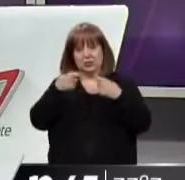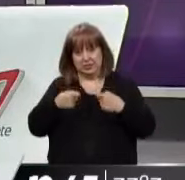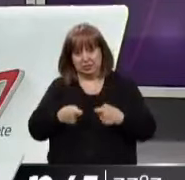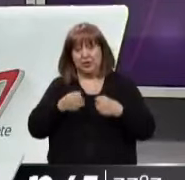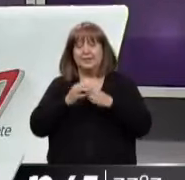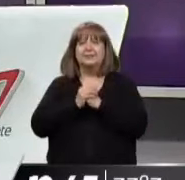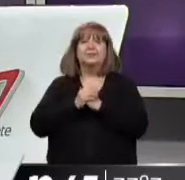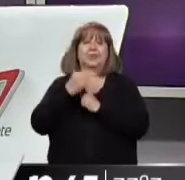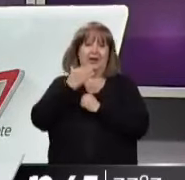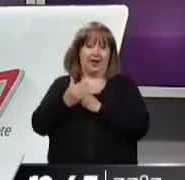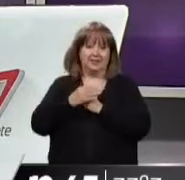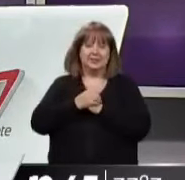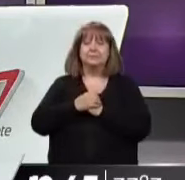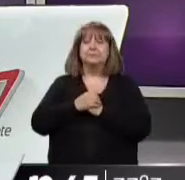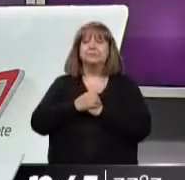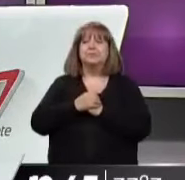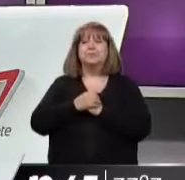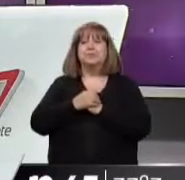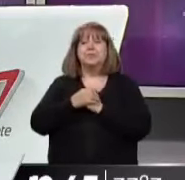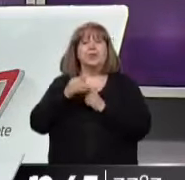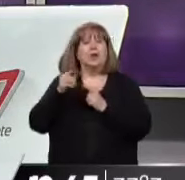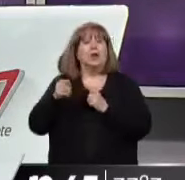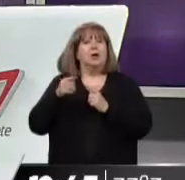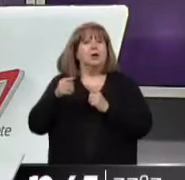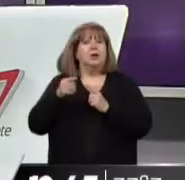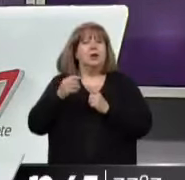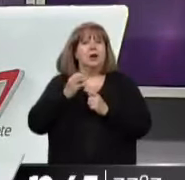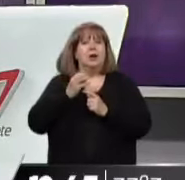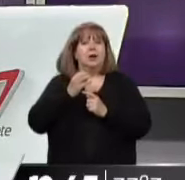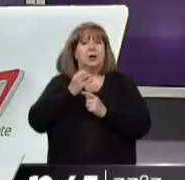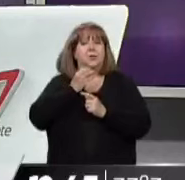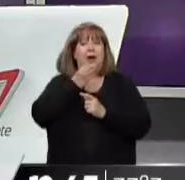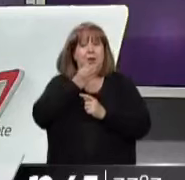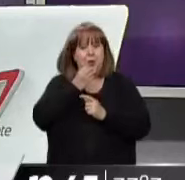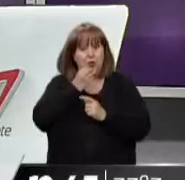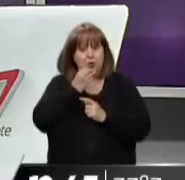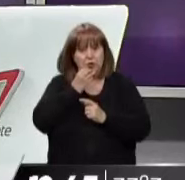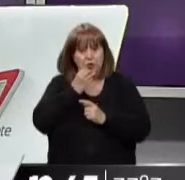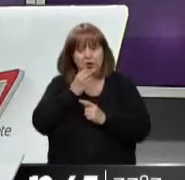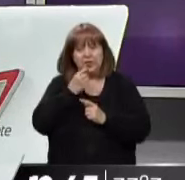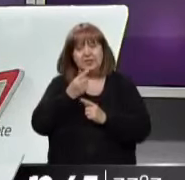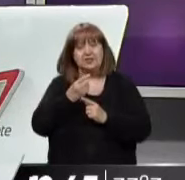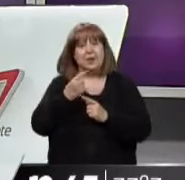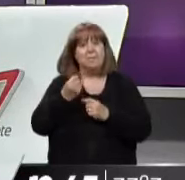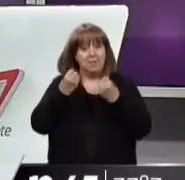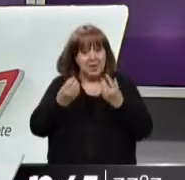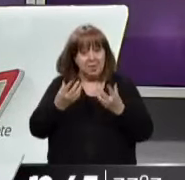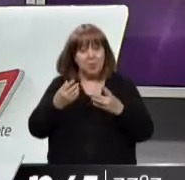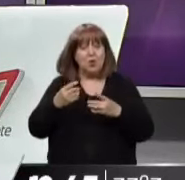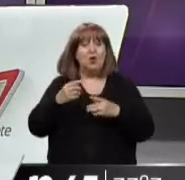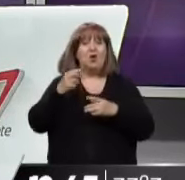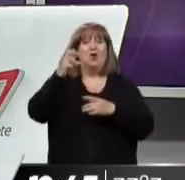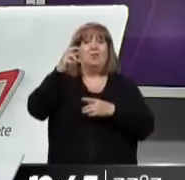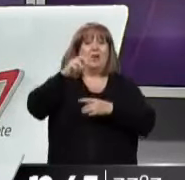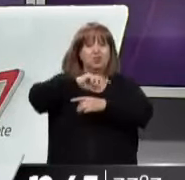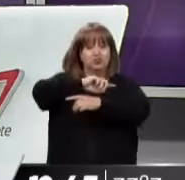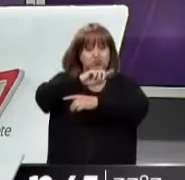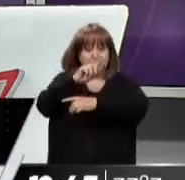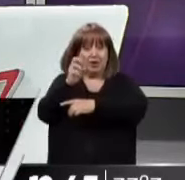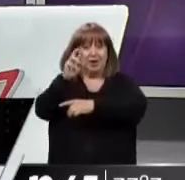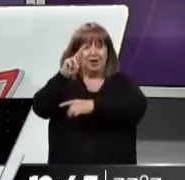Bueno, lo veníamos anticipando, Pablo, de hecho lo estábamos hablando recién, justamente del radar, ¿no? De lo que estaban diciendo de